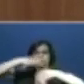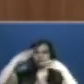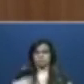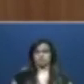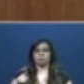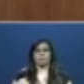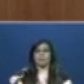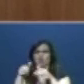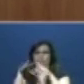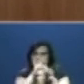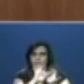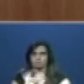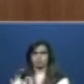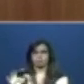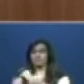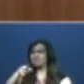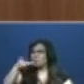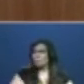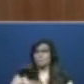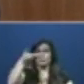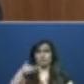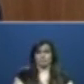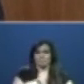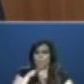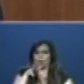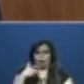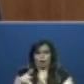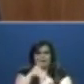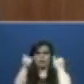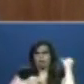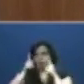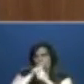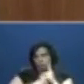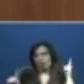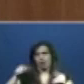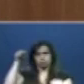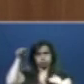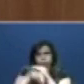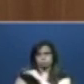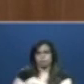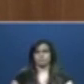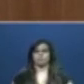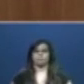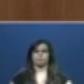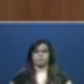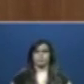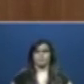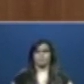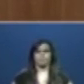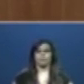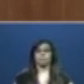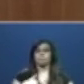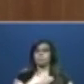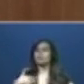cohesión social algo muy importante frente a una crisis tan prolongada y profunda quiero